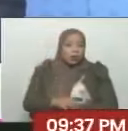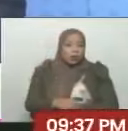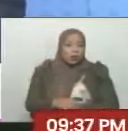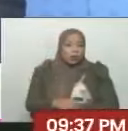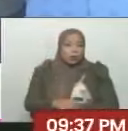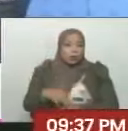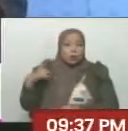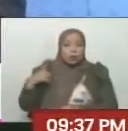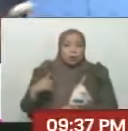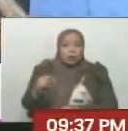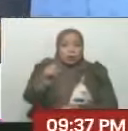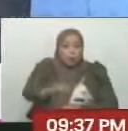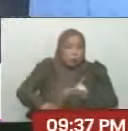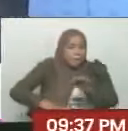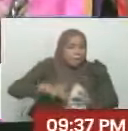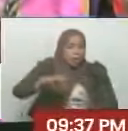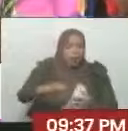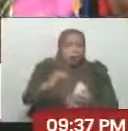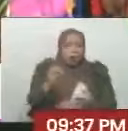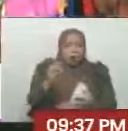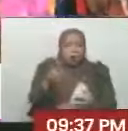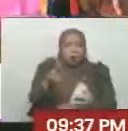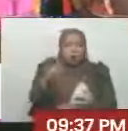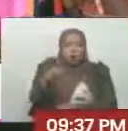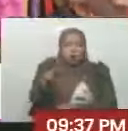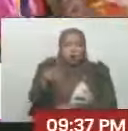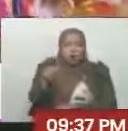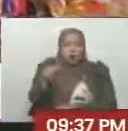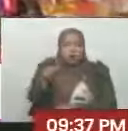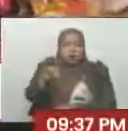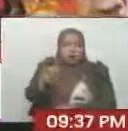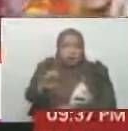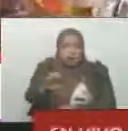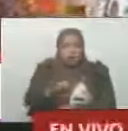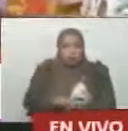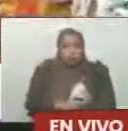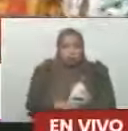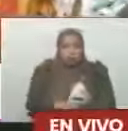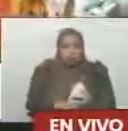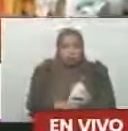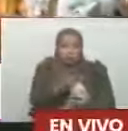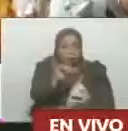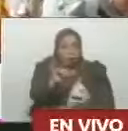¡Para Ocumare, vamos, para Ocumare! Vámonos para Ocumare.